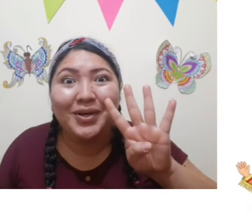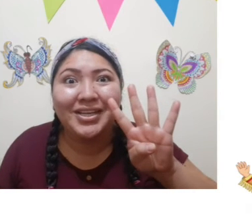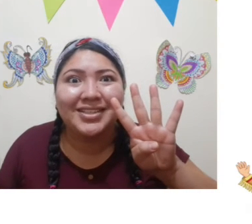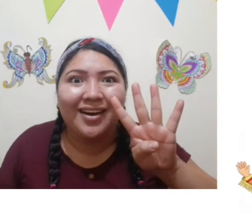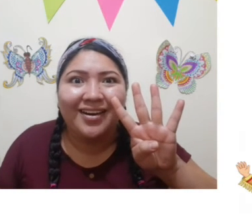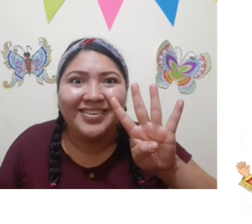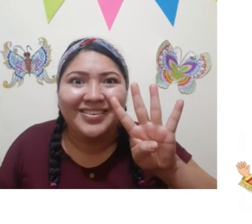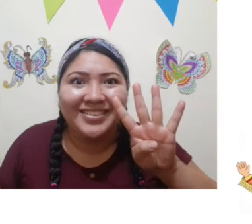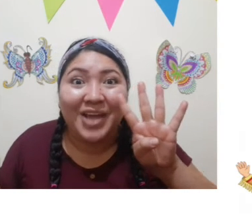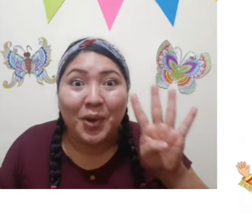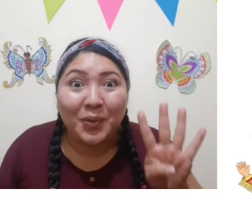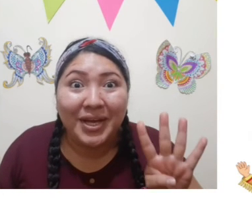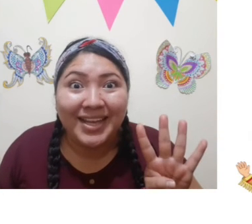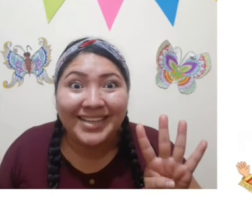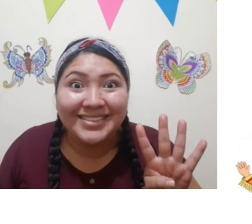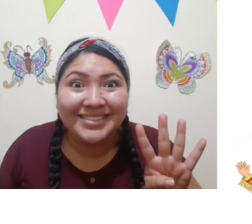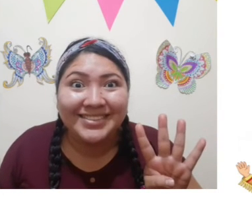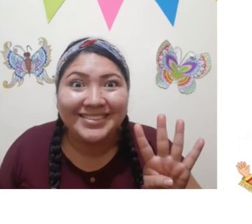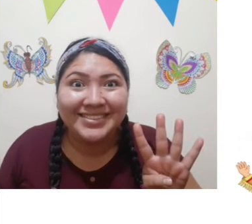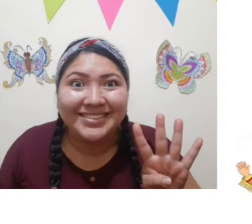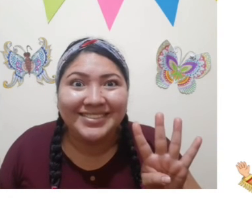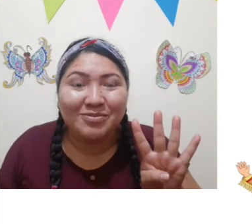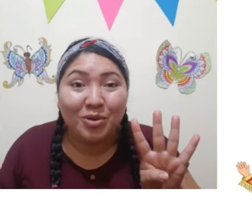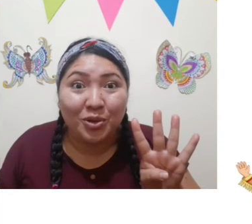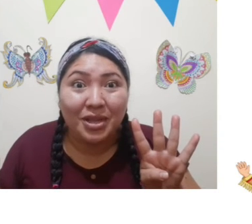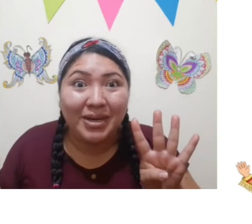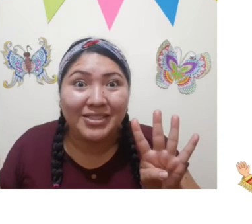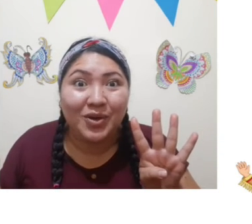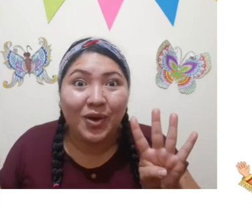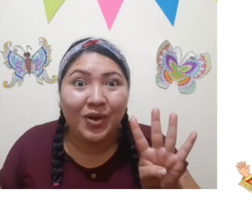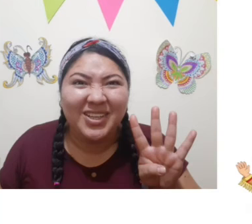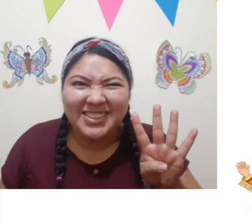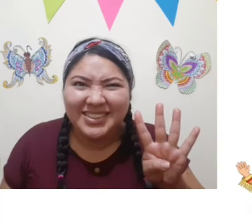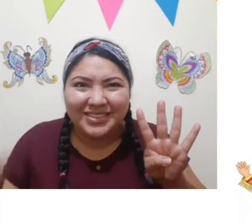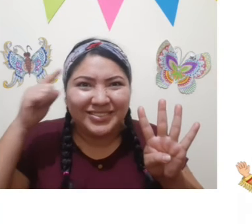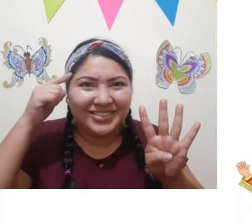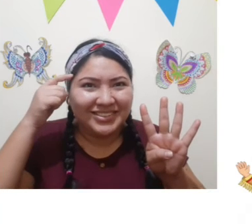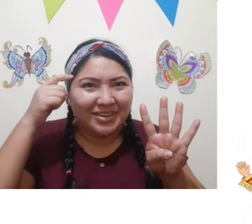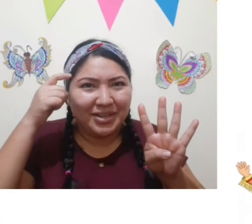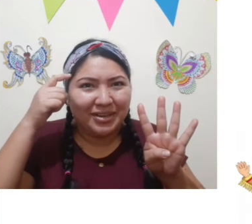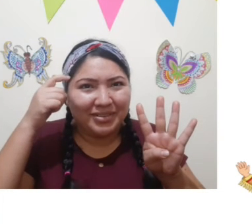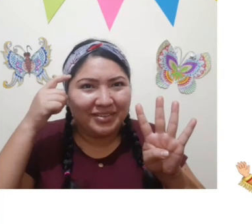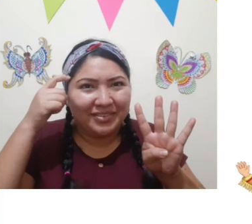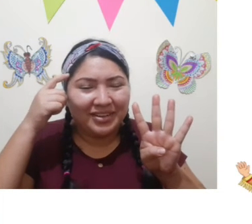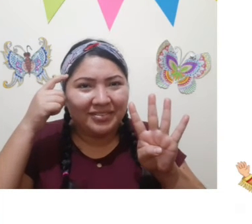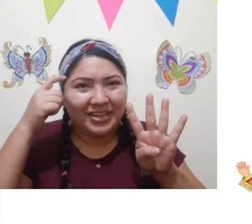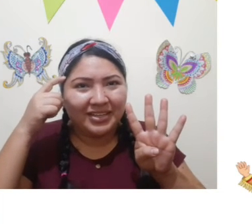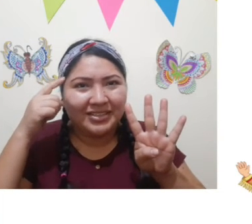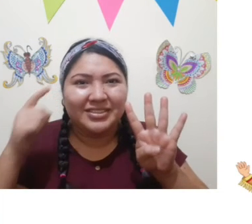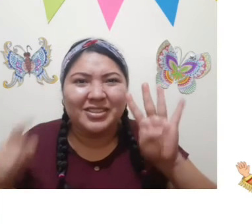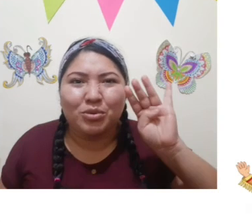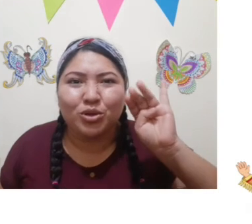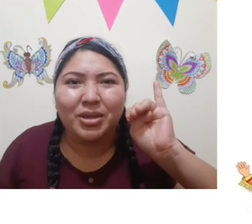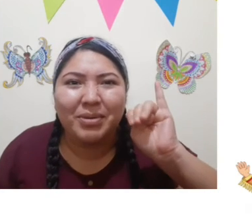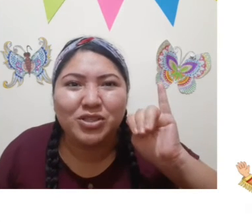colores te acuerdas por donde apareció a ver a ver a ver a ver